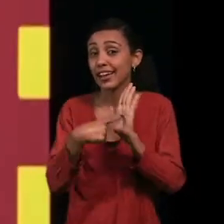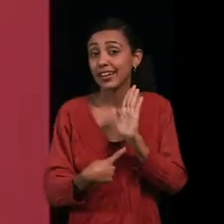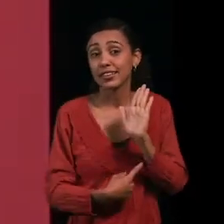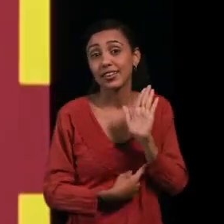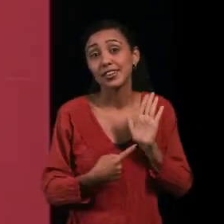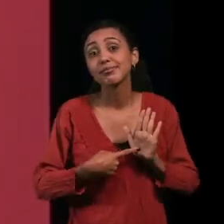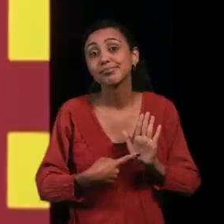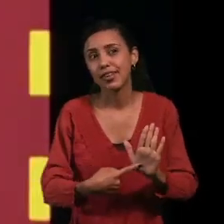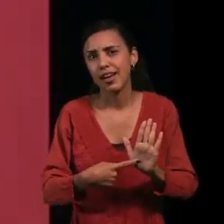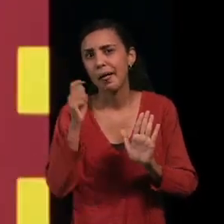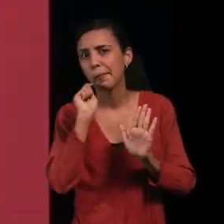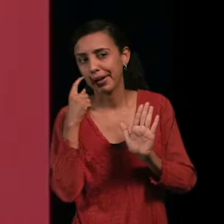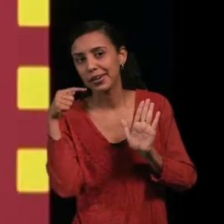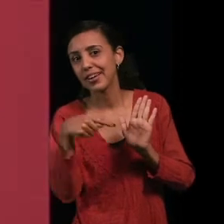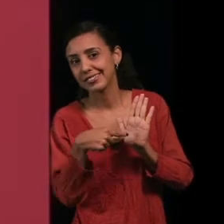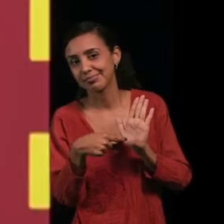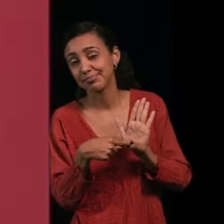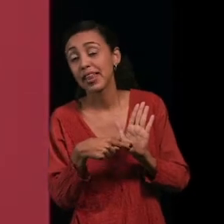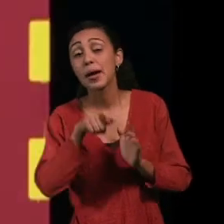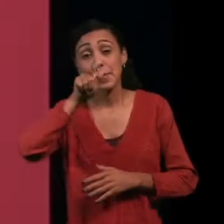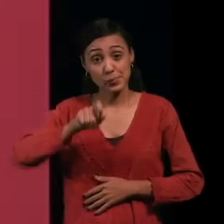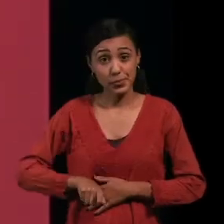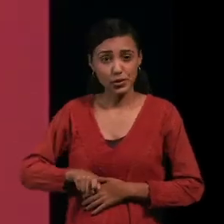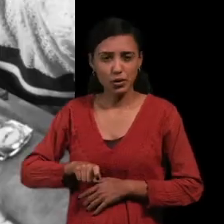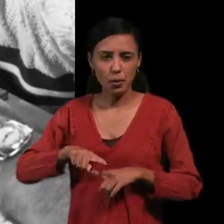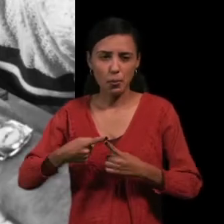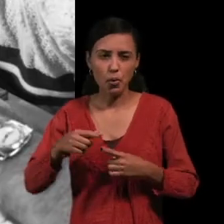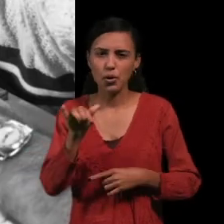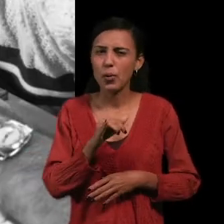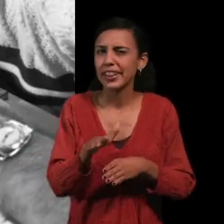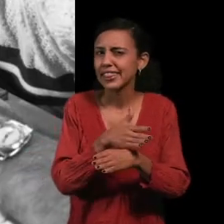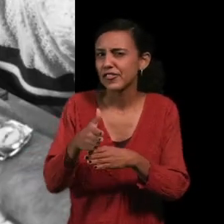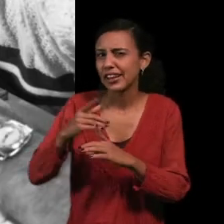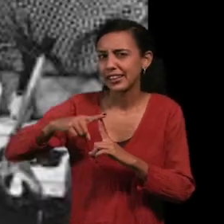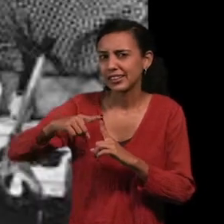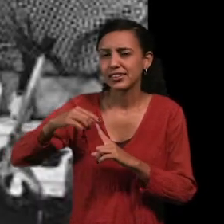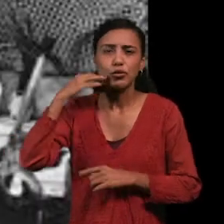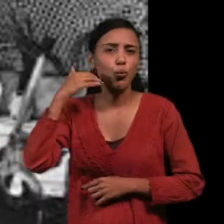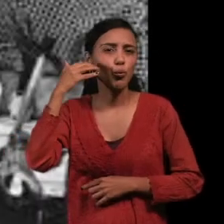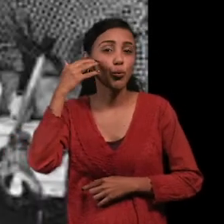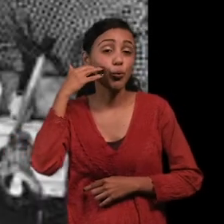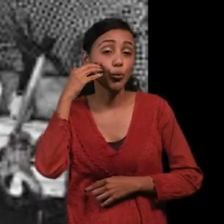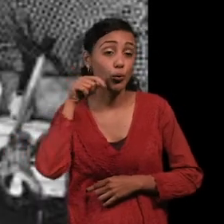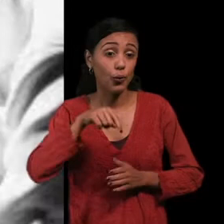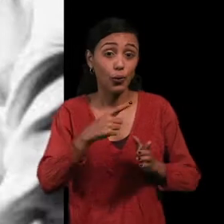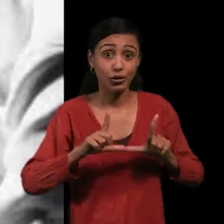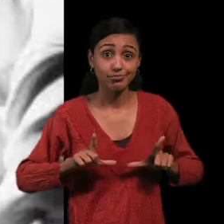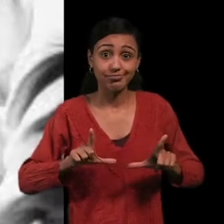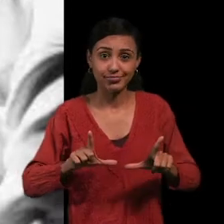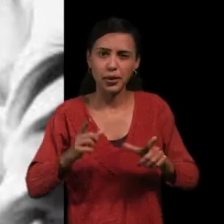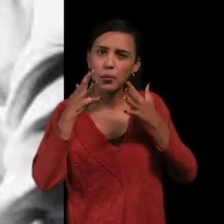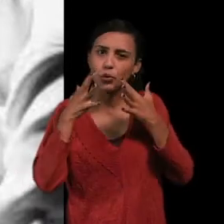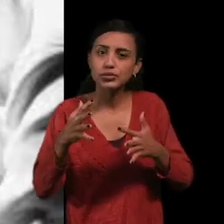que destacan en sus películas. Aunque es conocido por el raspado y la tinción con colores sobre el celuloide virgen, es